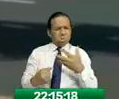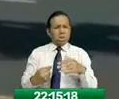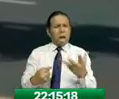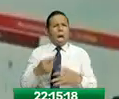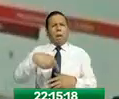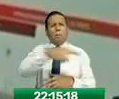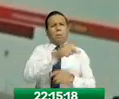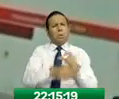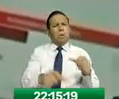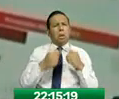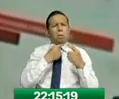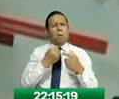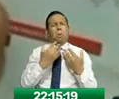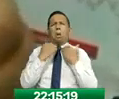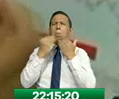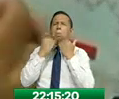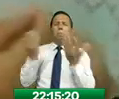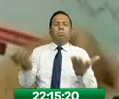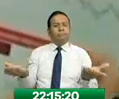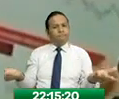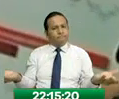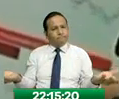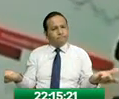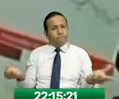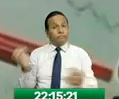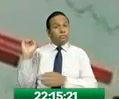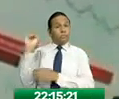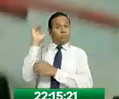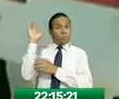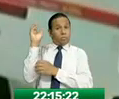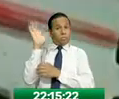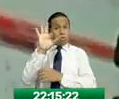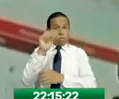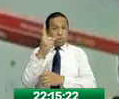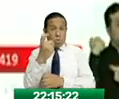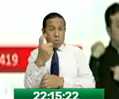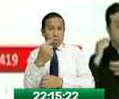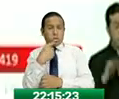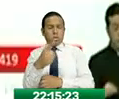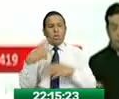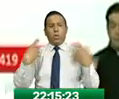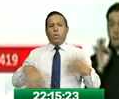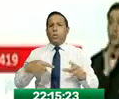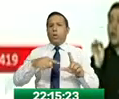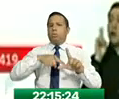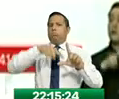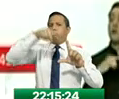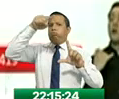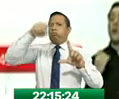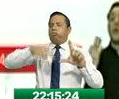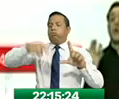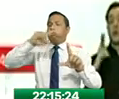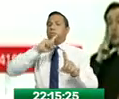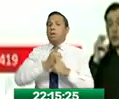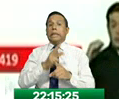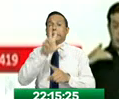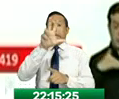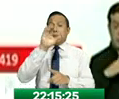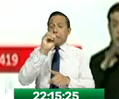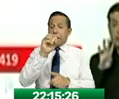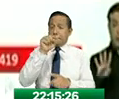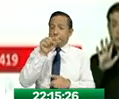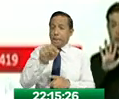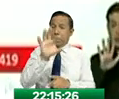social. En esto, el ECU 911 manifiesta que los números son altos. De momento hemos recibido nosotros